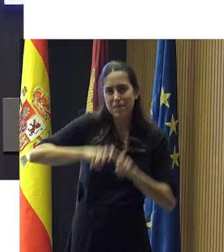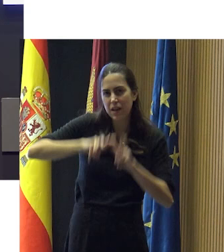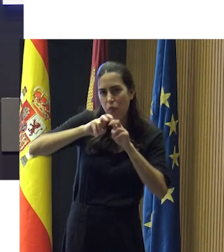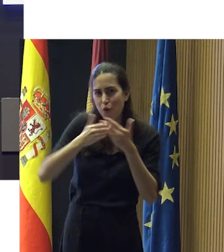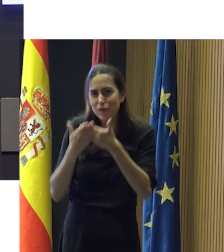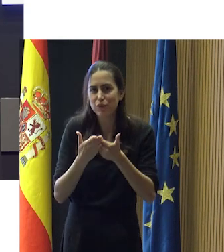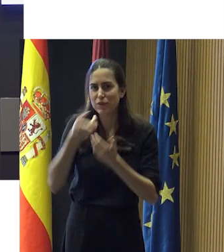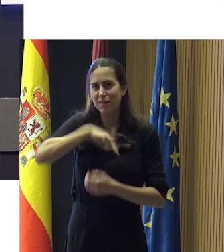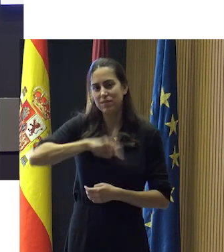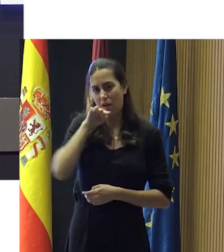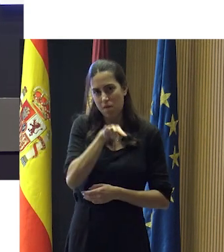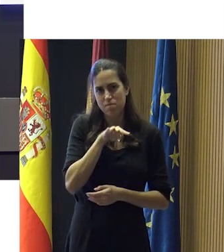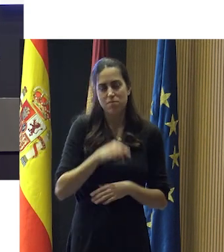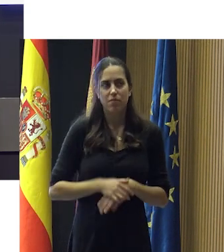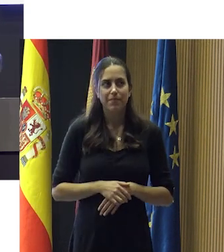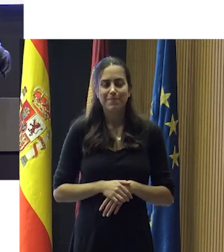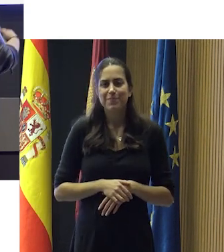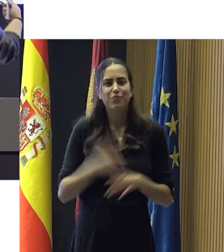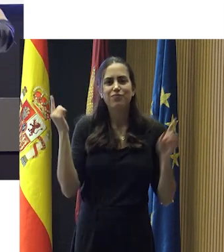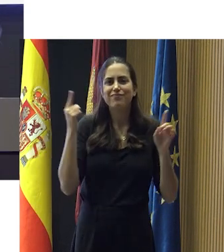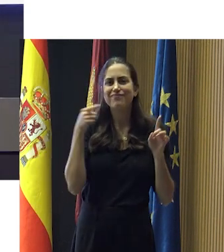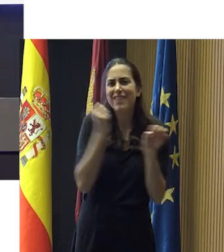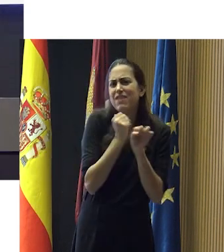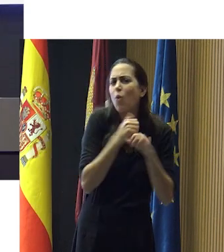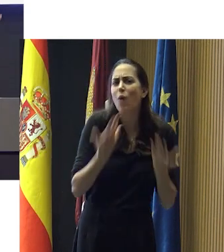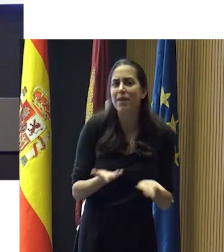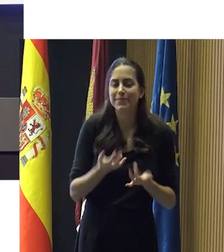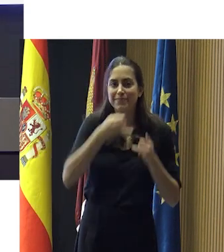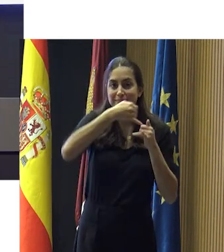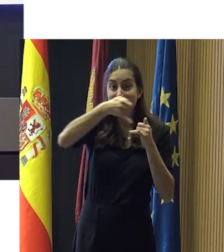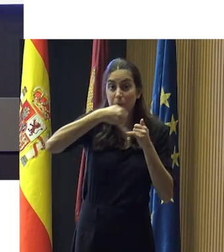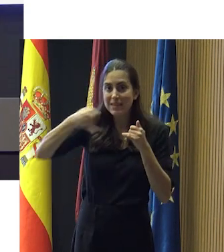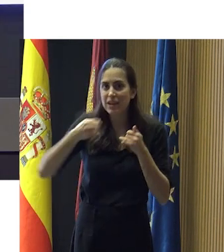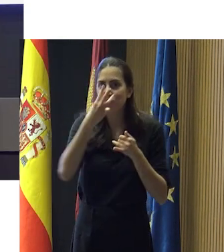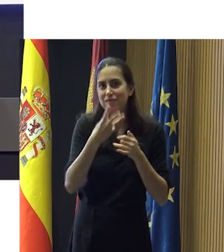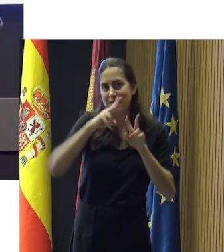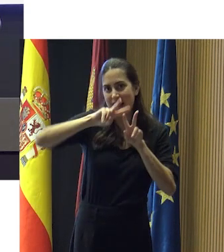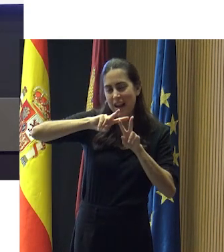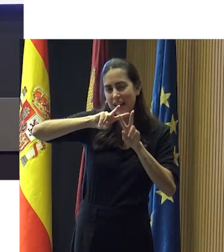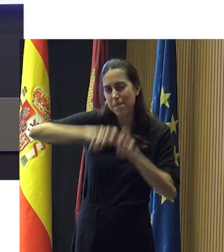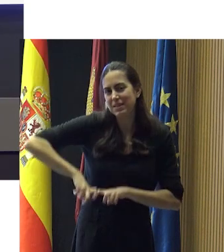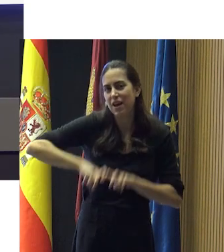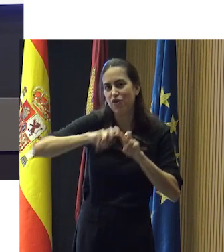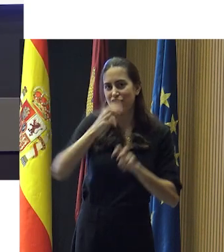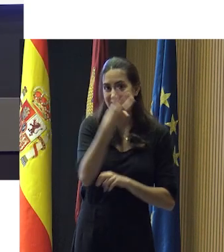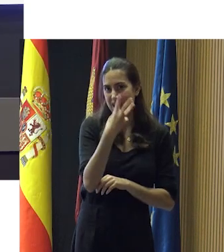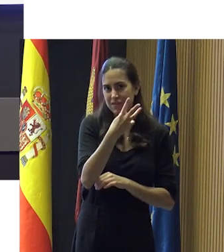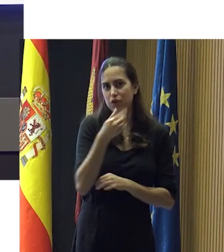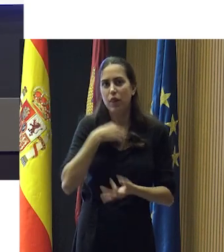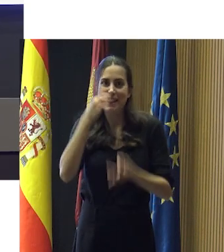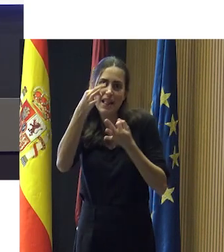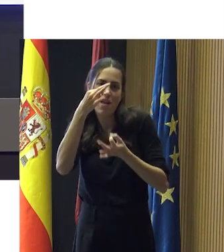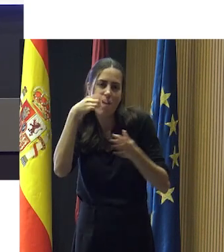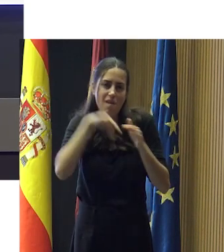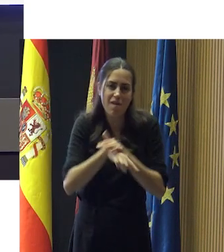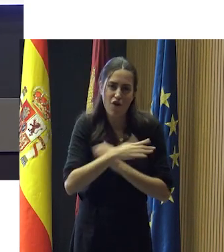investigaciones. ¿Y qué hacemos en el laboratorio? Pues tenemos 3 líneas de investigación, que tampoco voy a contaros en detalle en qué